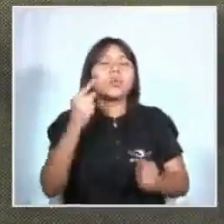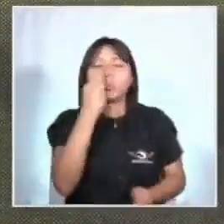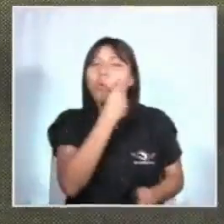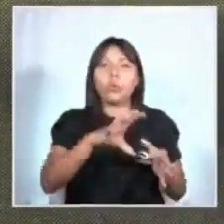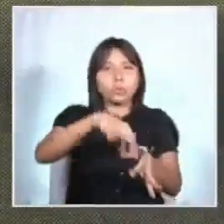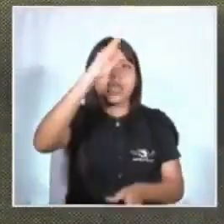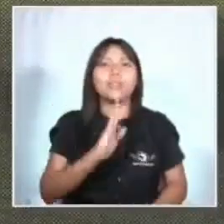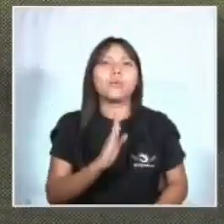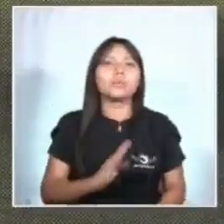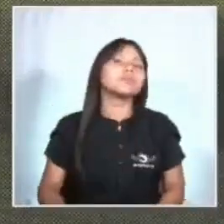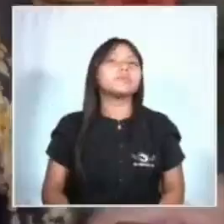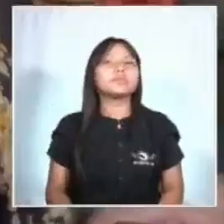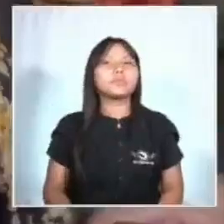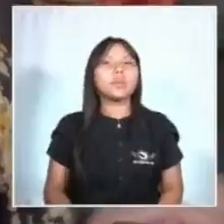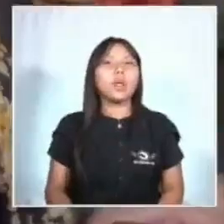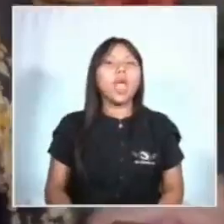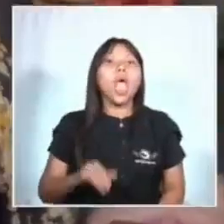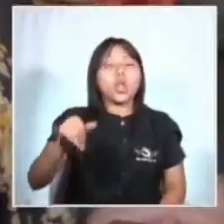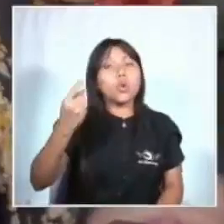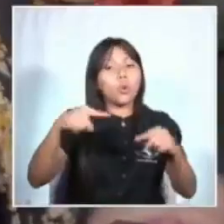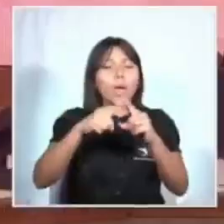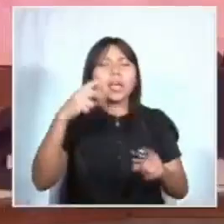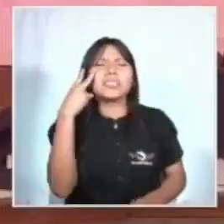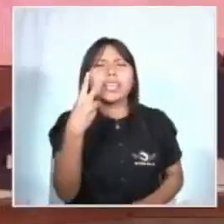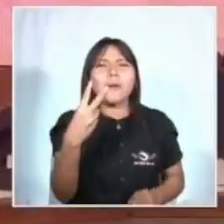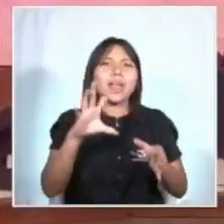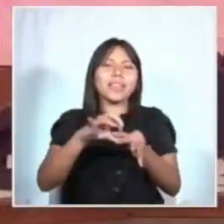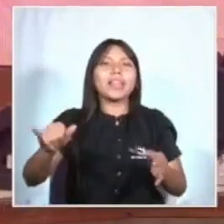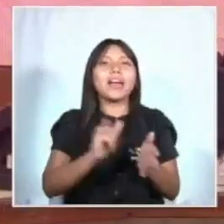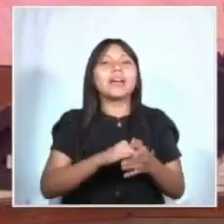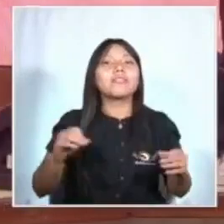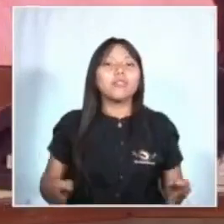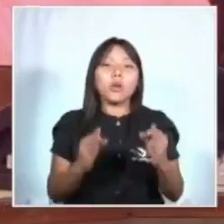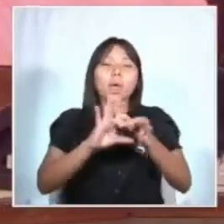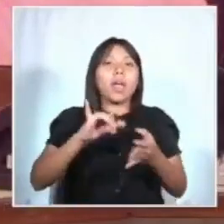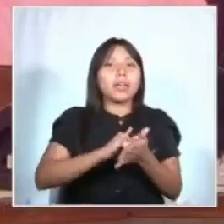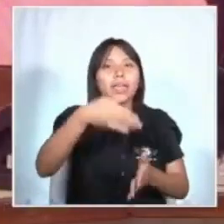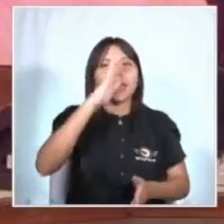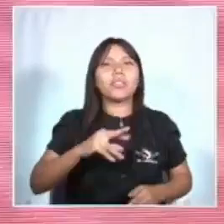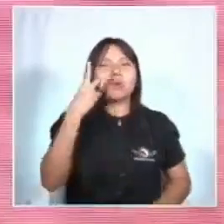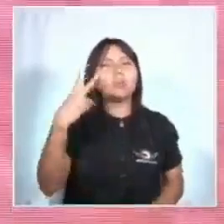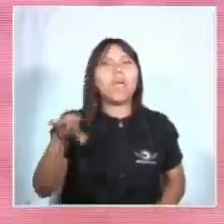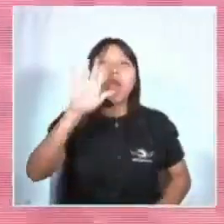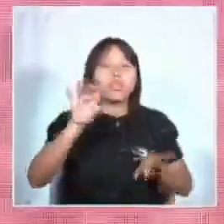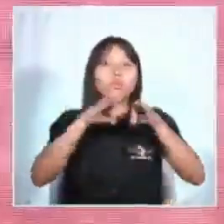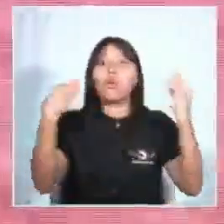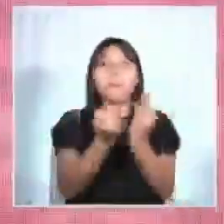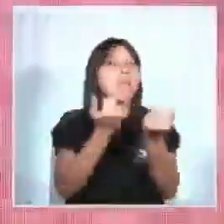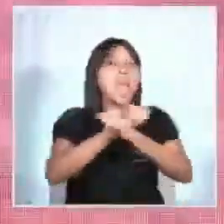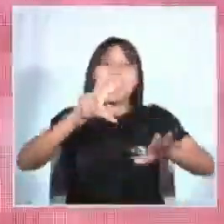Dios. O vas a ver de la manera que Dios ve. Entonces tu familia ya no